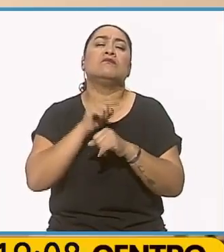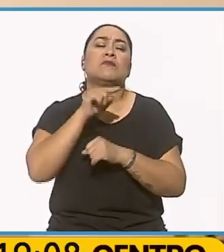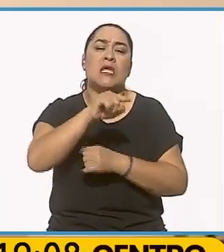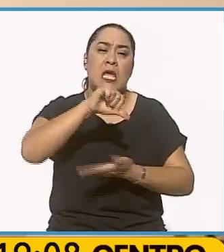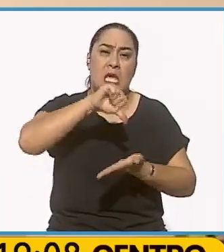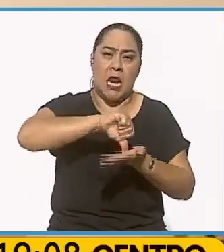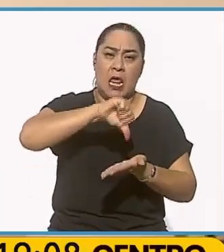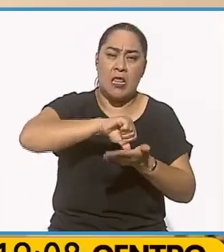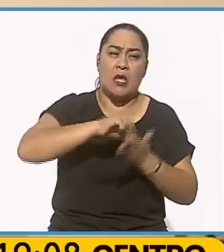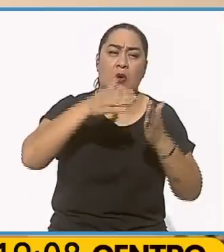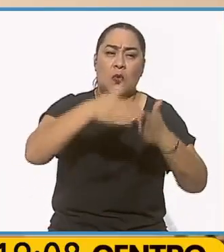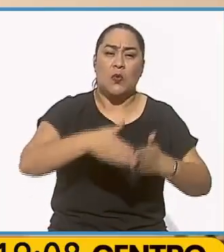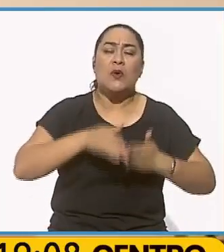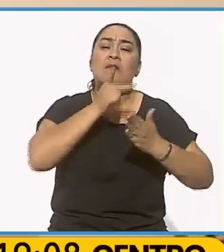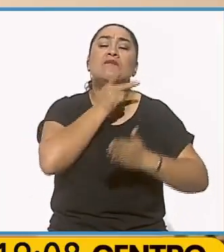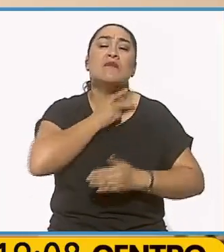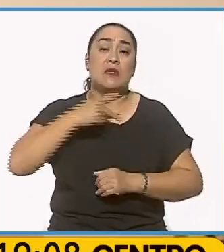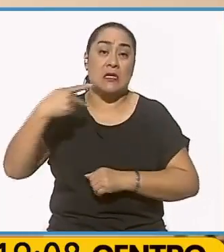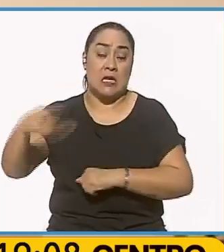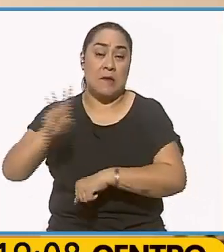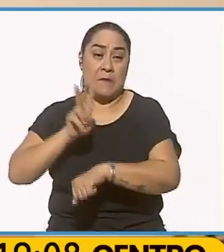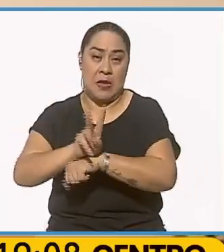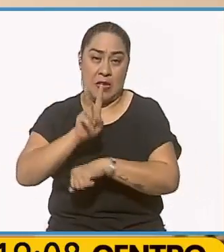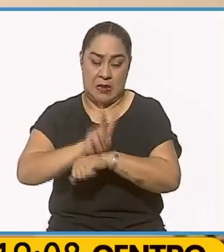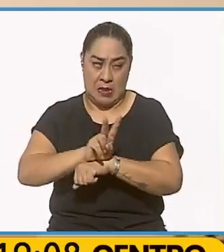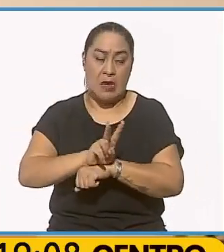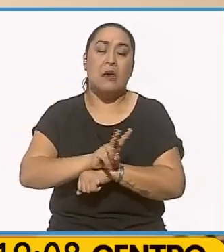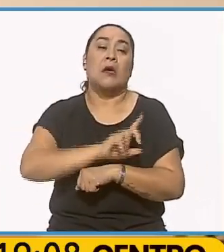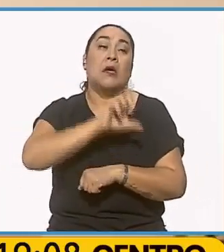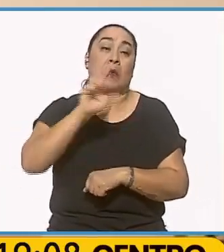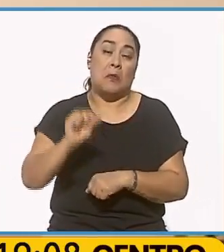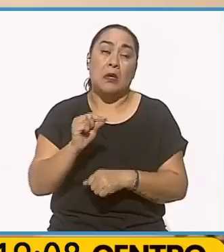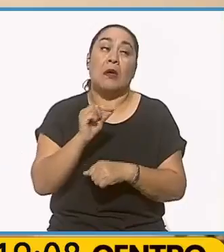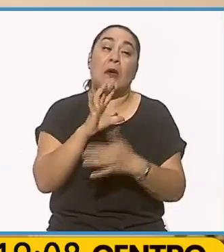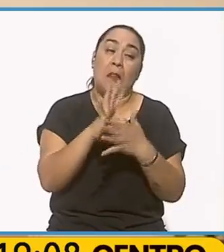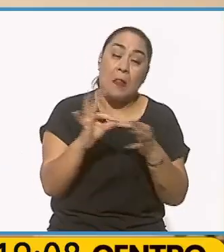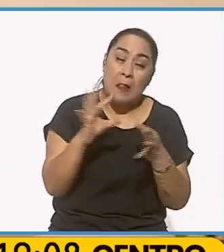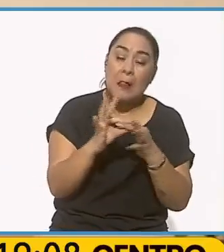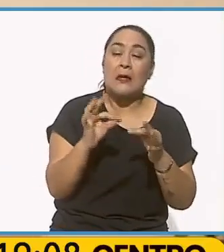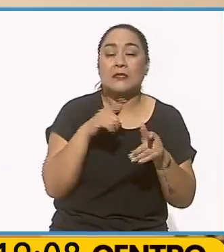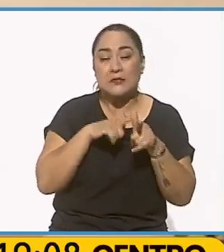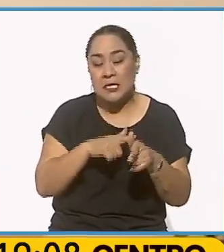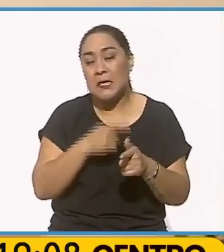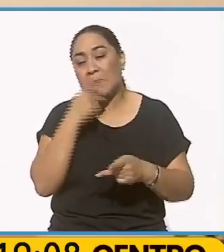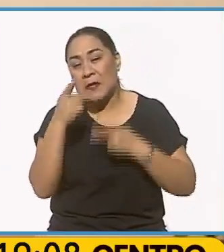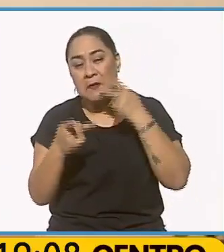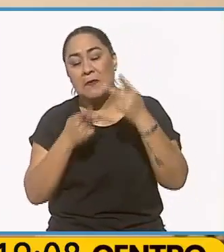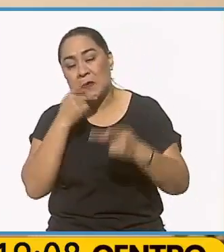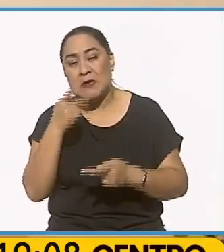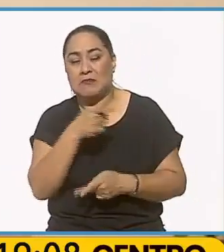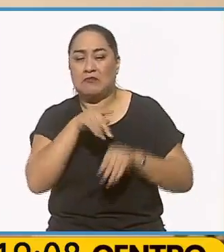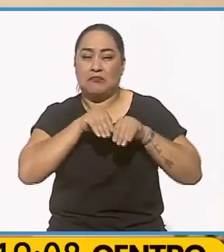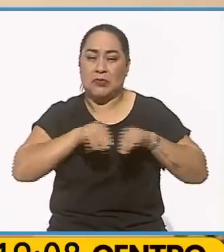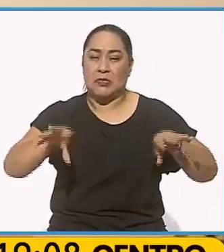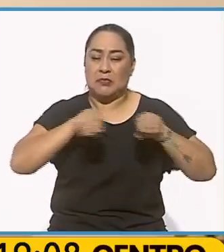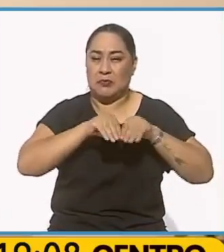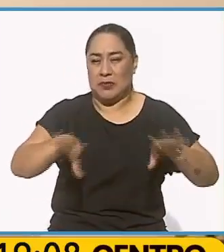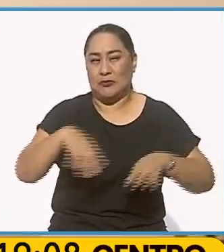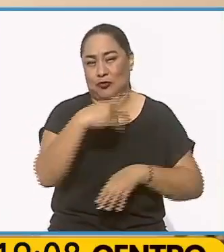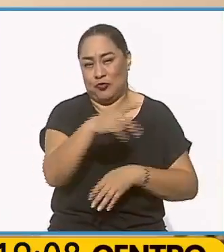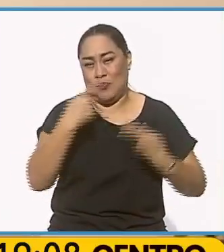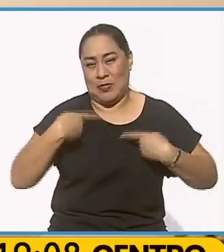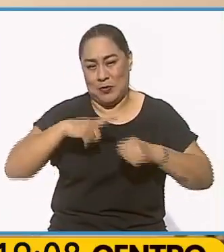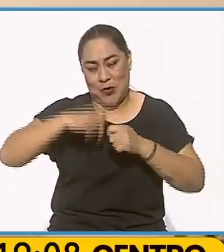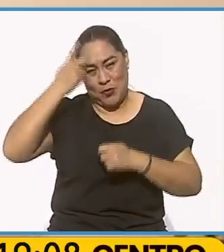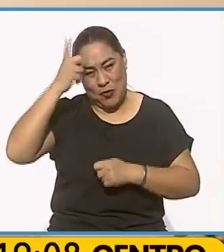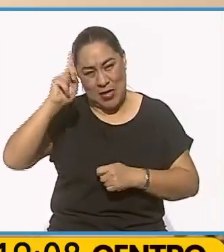con petróleo venezolano, hasta las últimas declaraciones de Trump el día de hoy y antes en su red social personal.